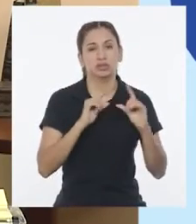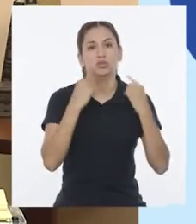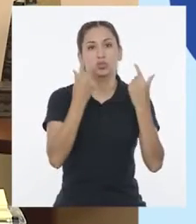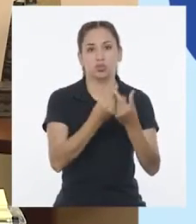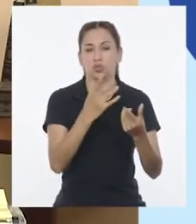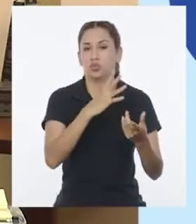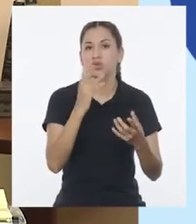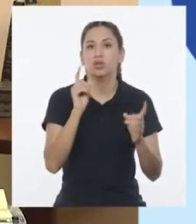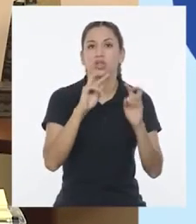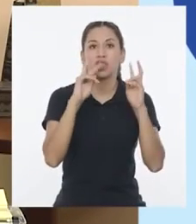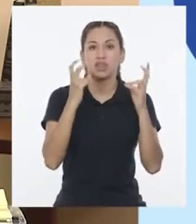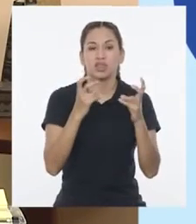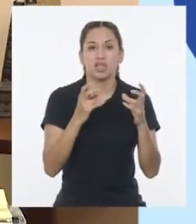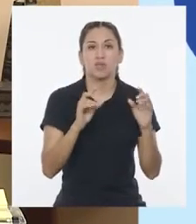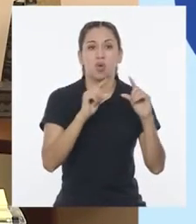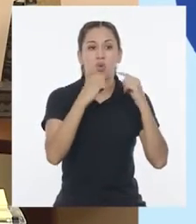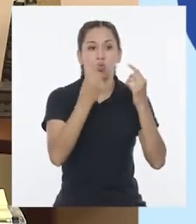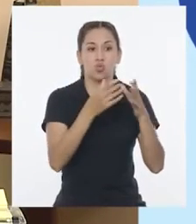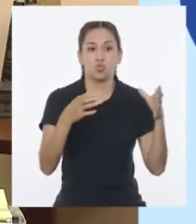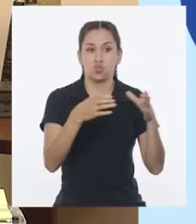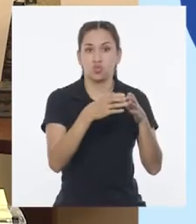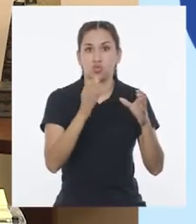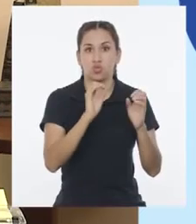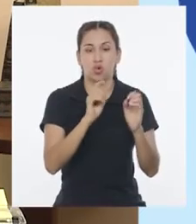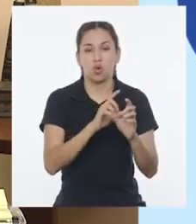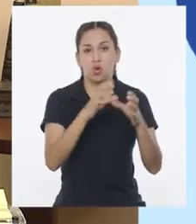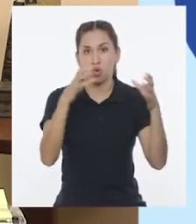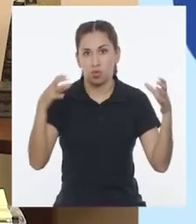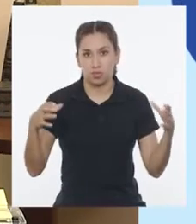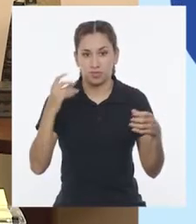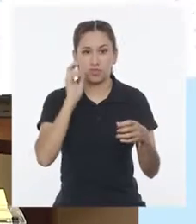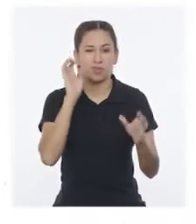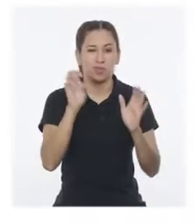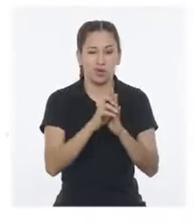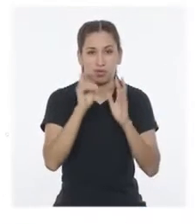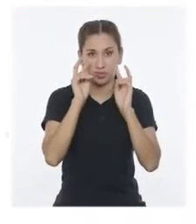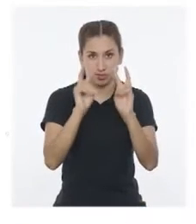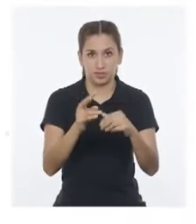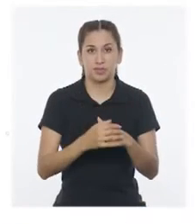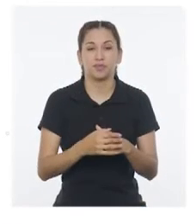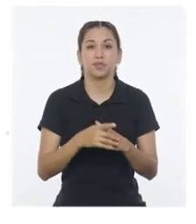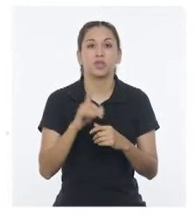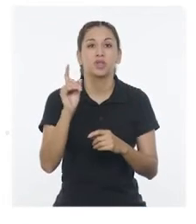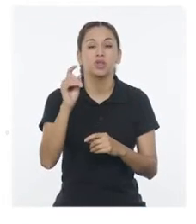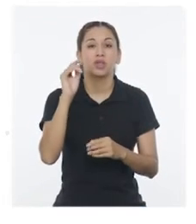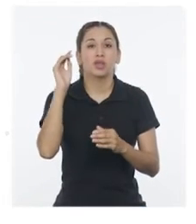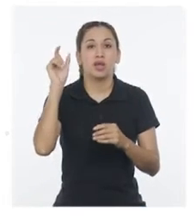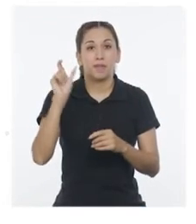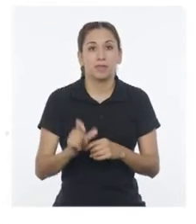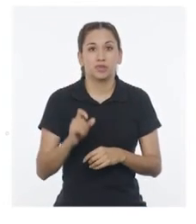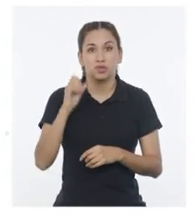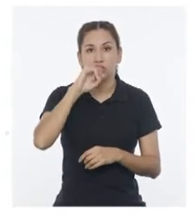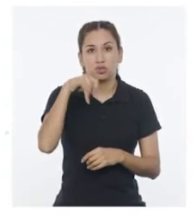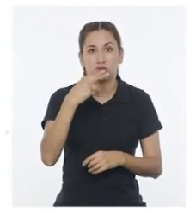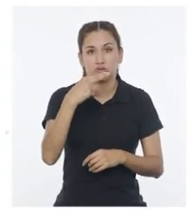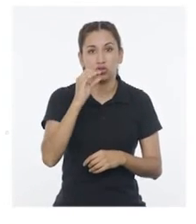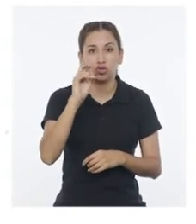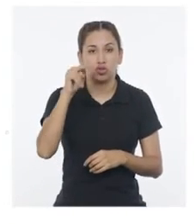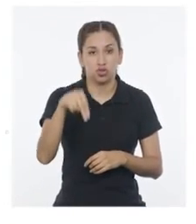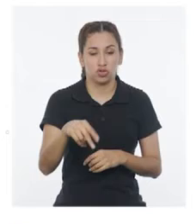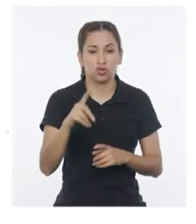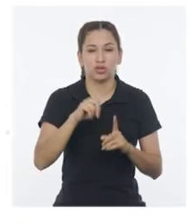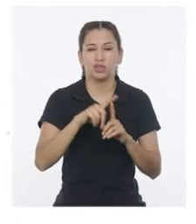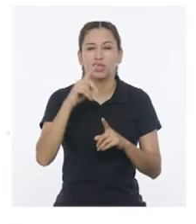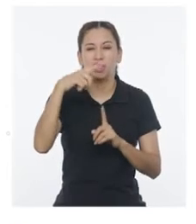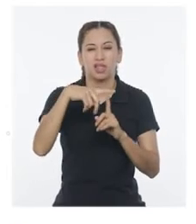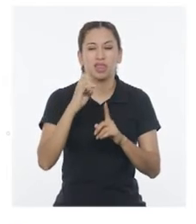organizadas básicamente a nivel de caseríos o estancias. Veamos. Los sociólogos John Stephen